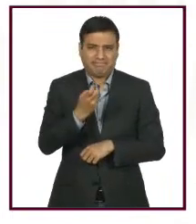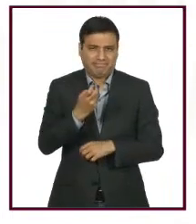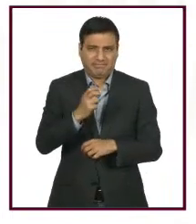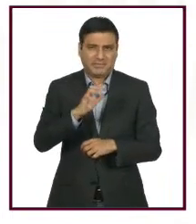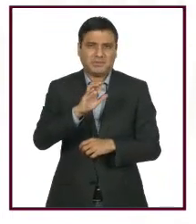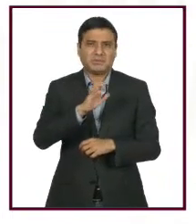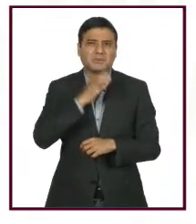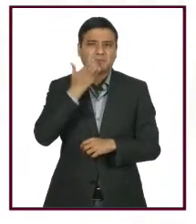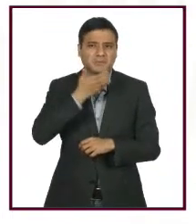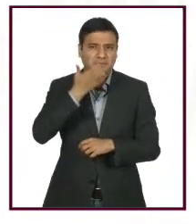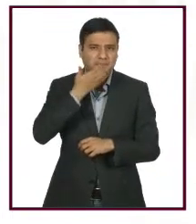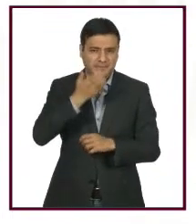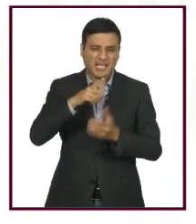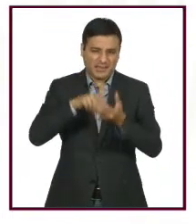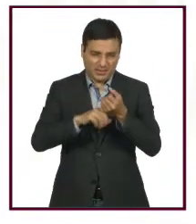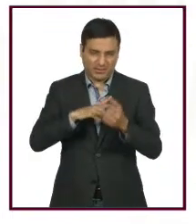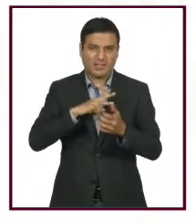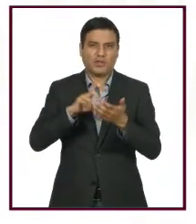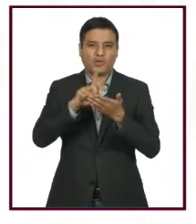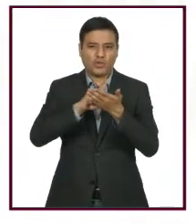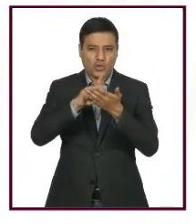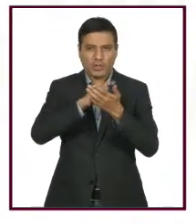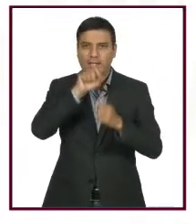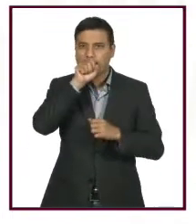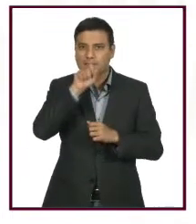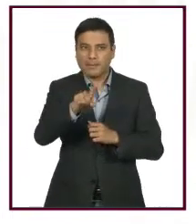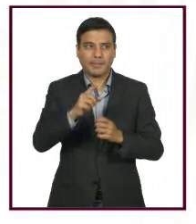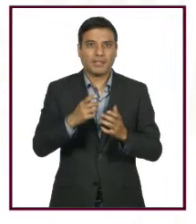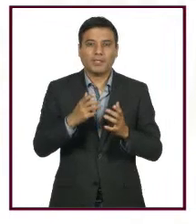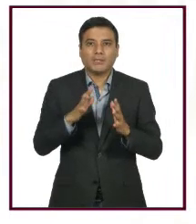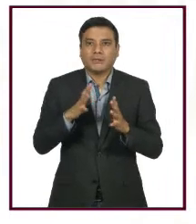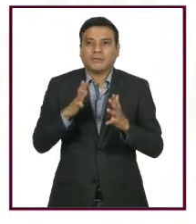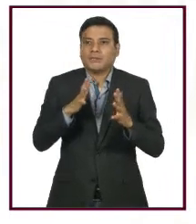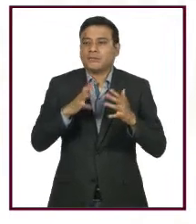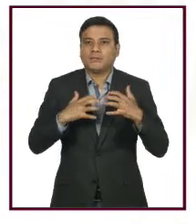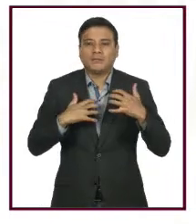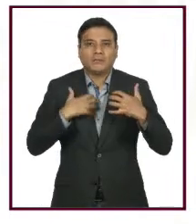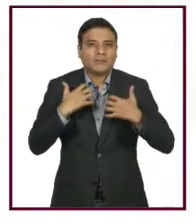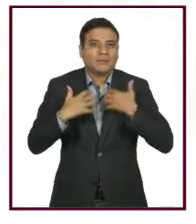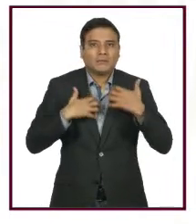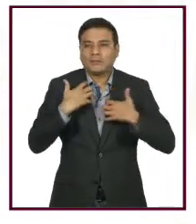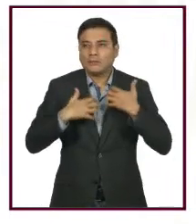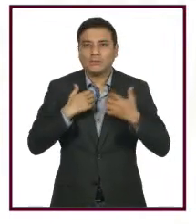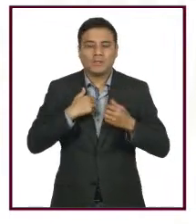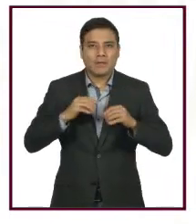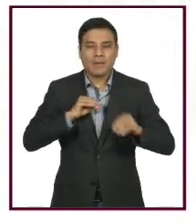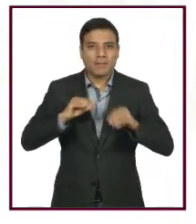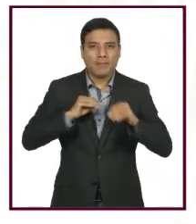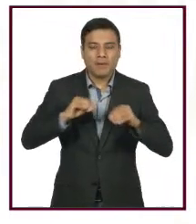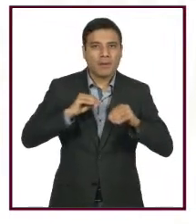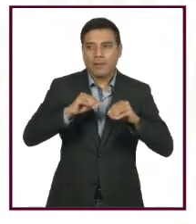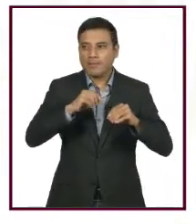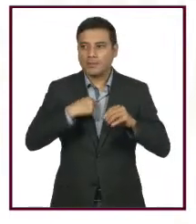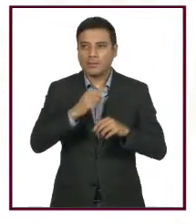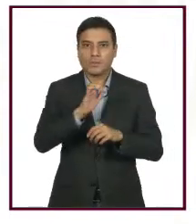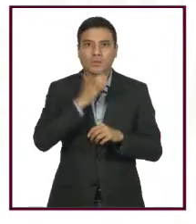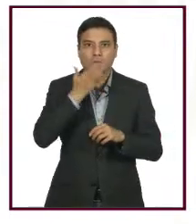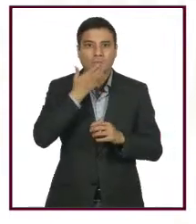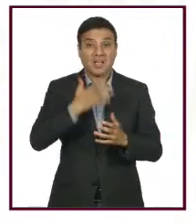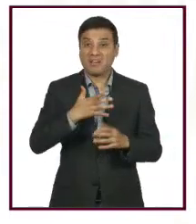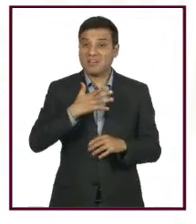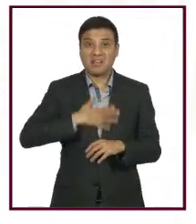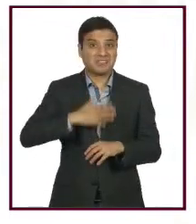de la intoxicación. La agitación psicomotora, ¿no? Como estar muy agitados, con mucha actividad física, no